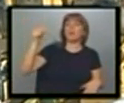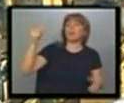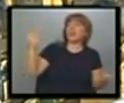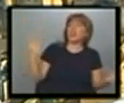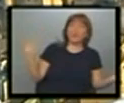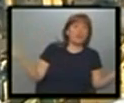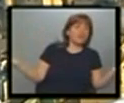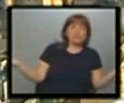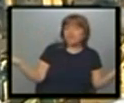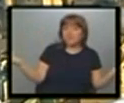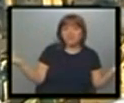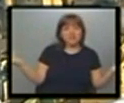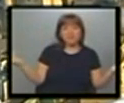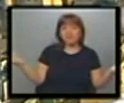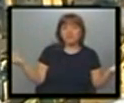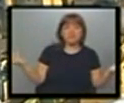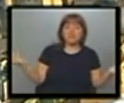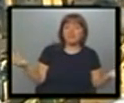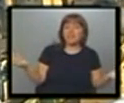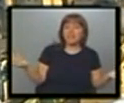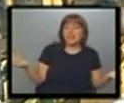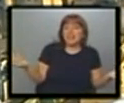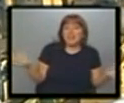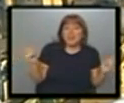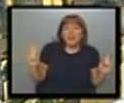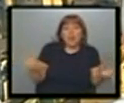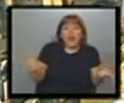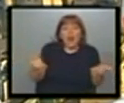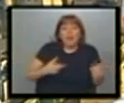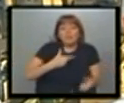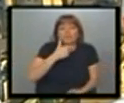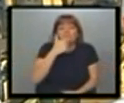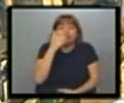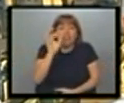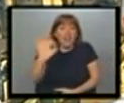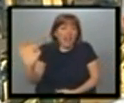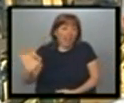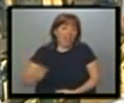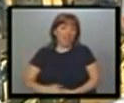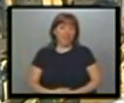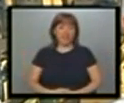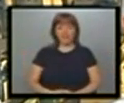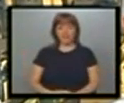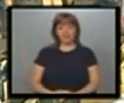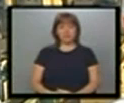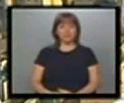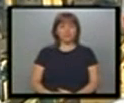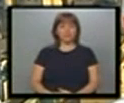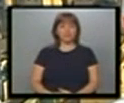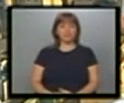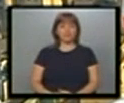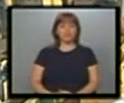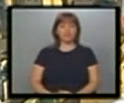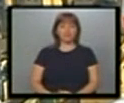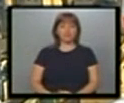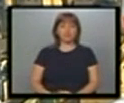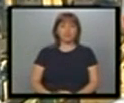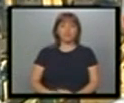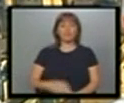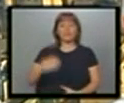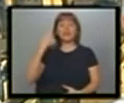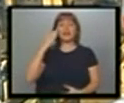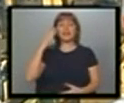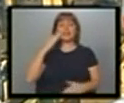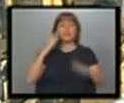resto de la jornada una máxima de 15 grados, no más que eso. El día es bastante de fresco a frío y hacia la noche 12 grados.